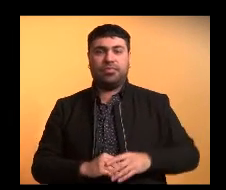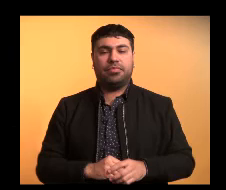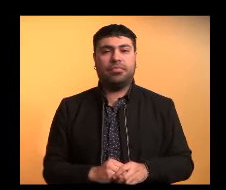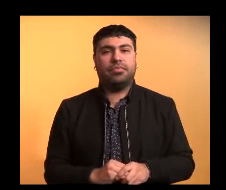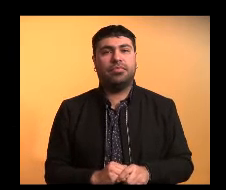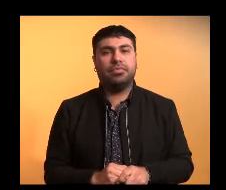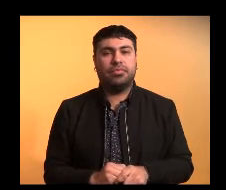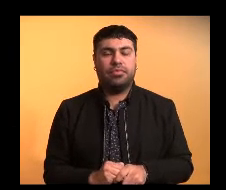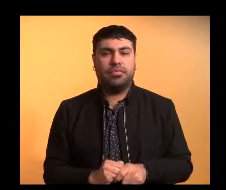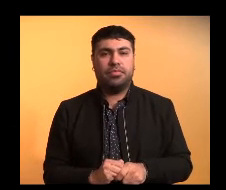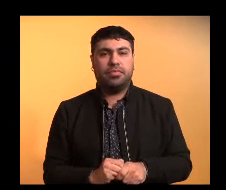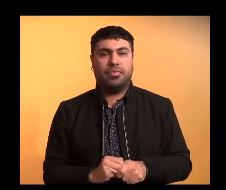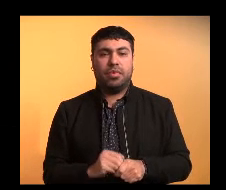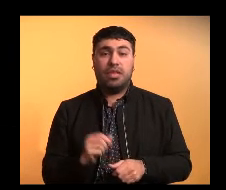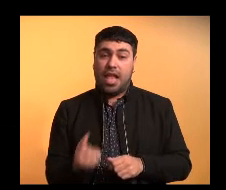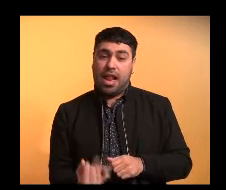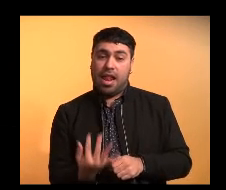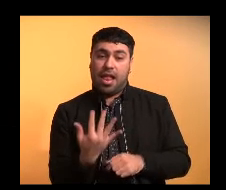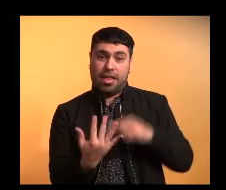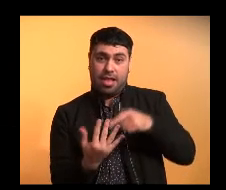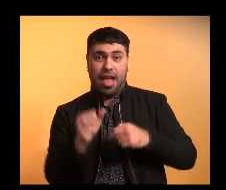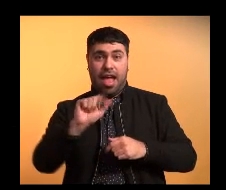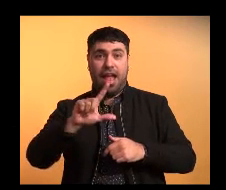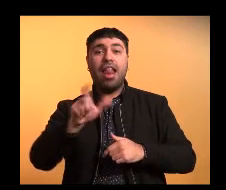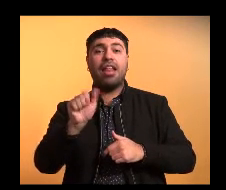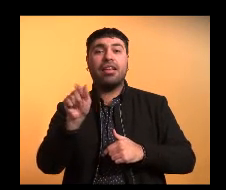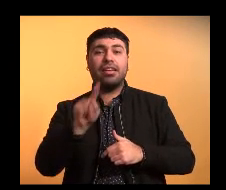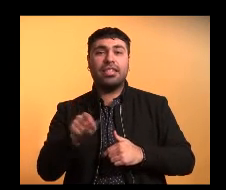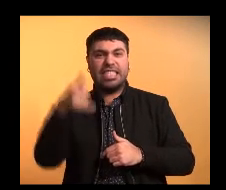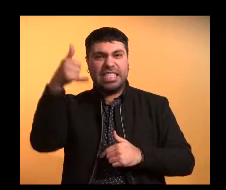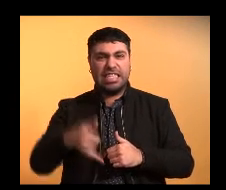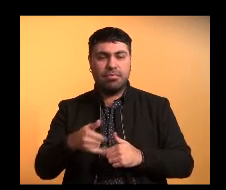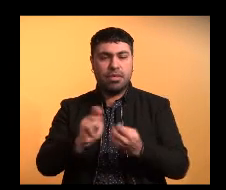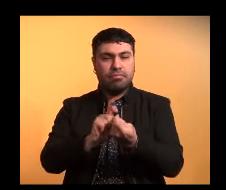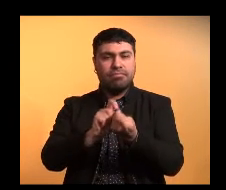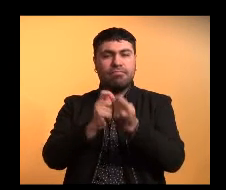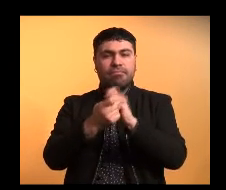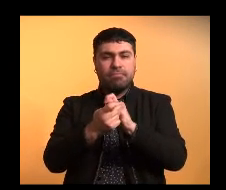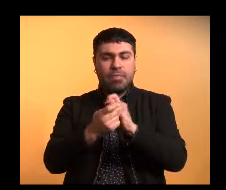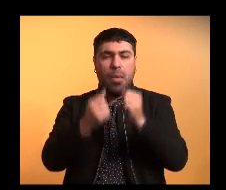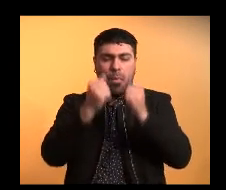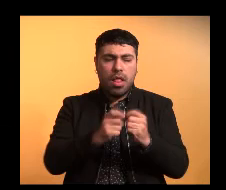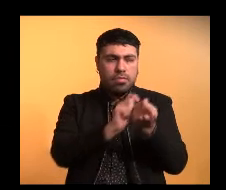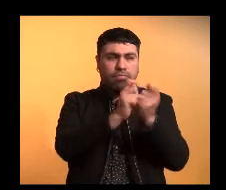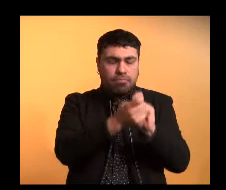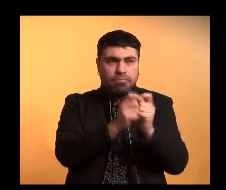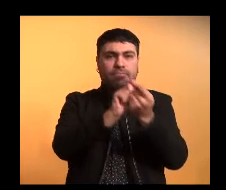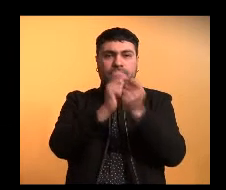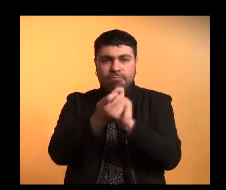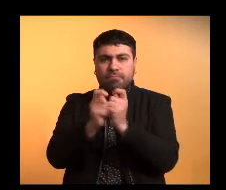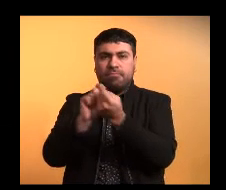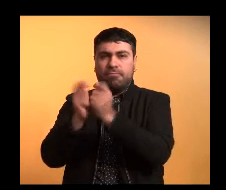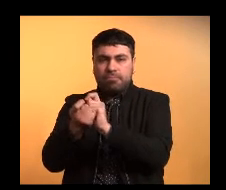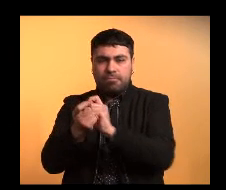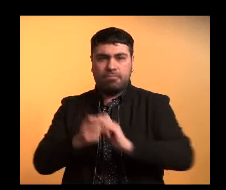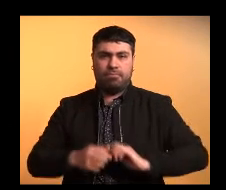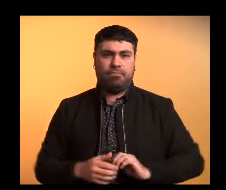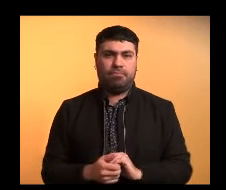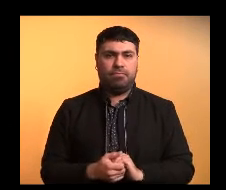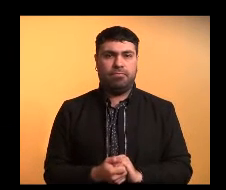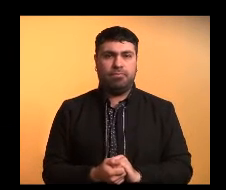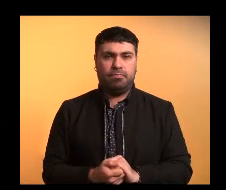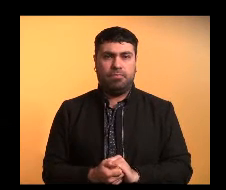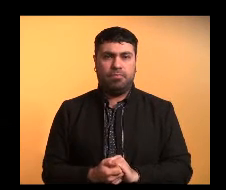estar adaptadas a esas condiciones de baja luminosidad. Entonces son algas que pueden realizar fotosíntesis a muy